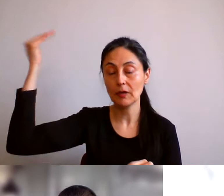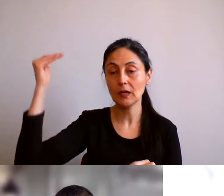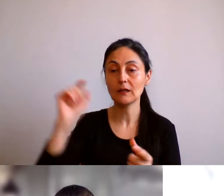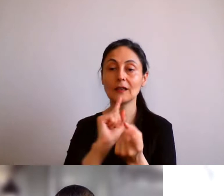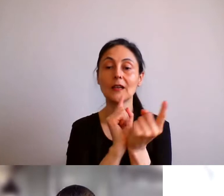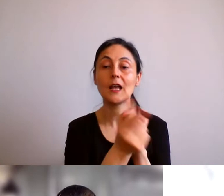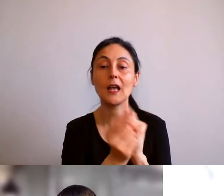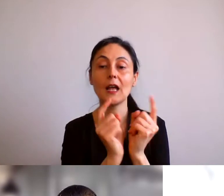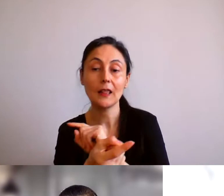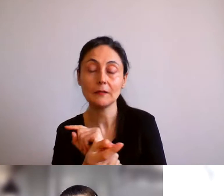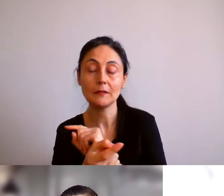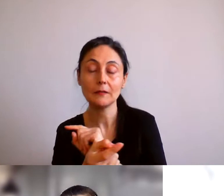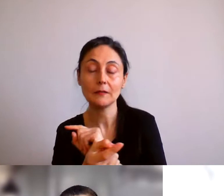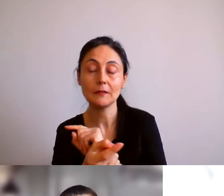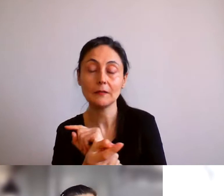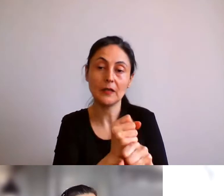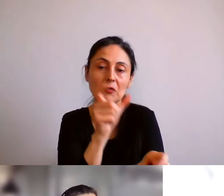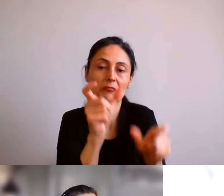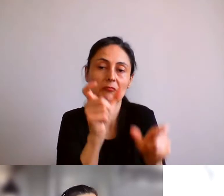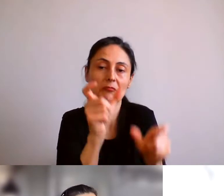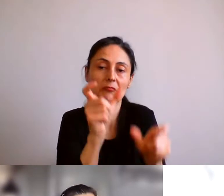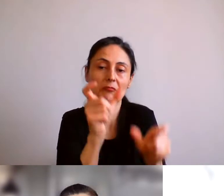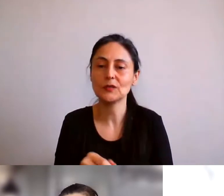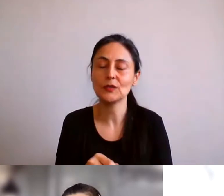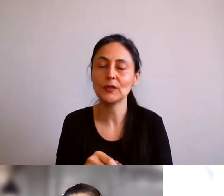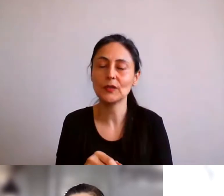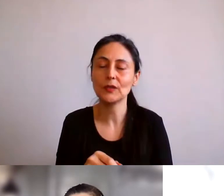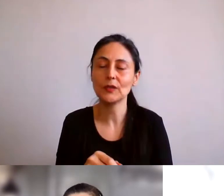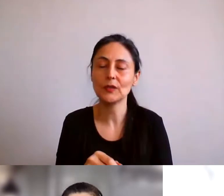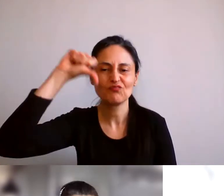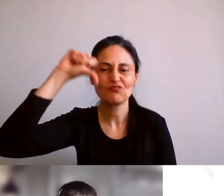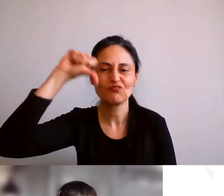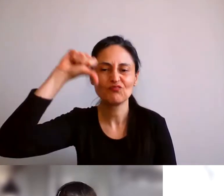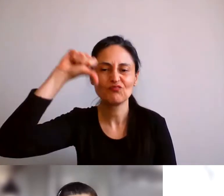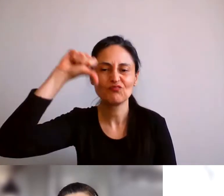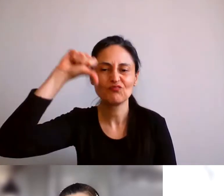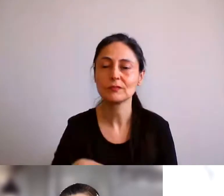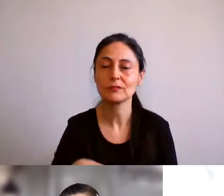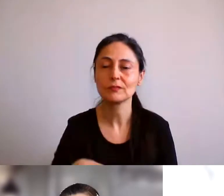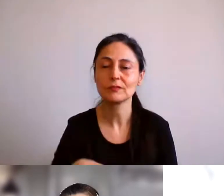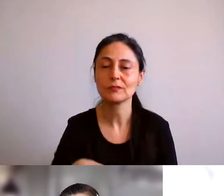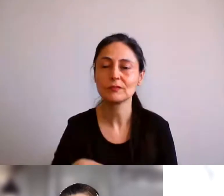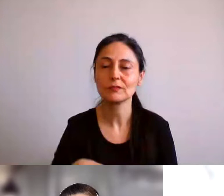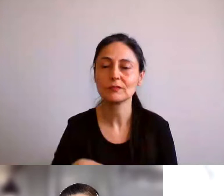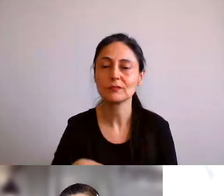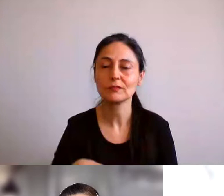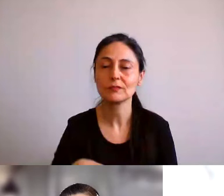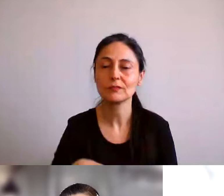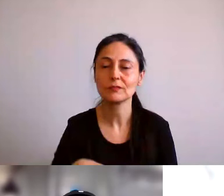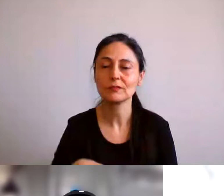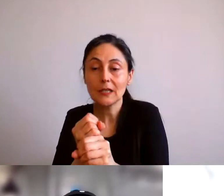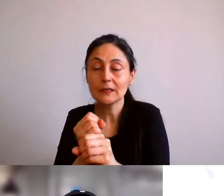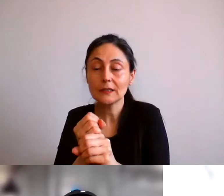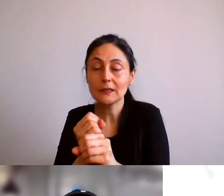no te gustaba, con quien no te gusta trabajar con alguien si no lo ves, o que si no estás cerca,